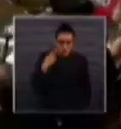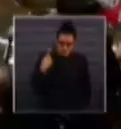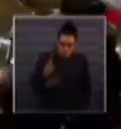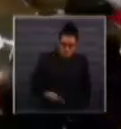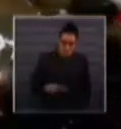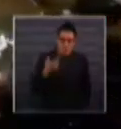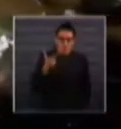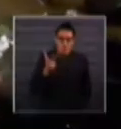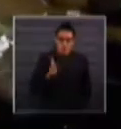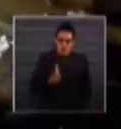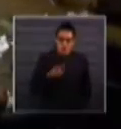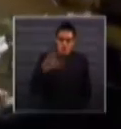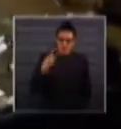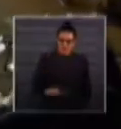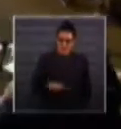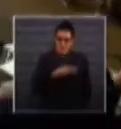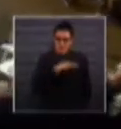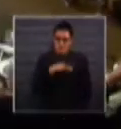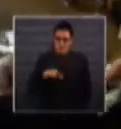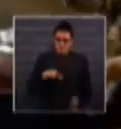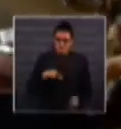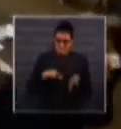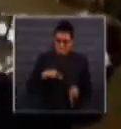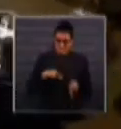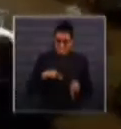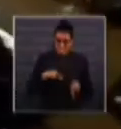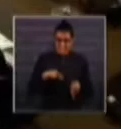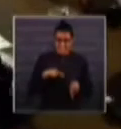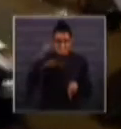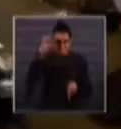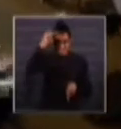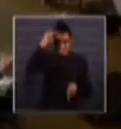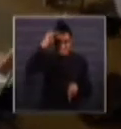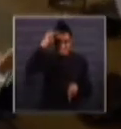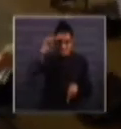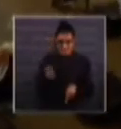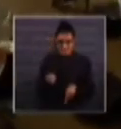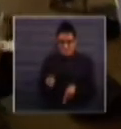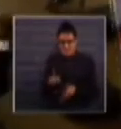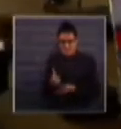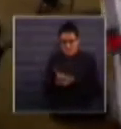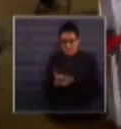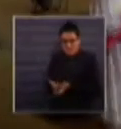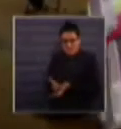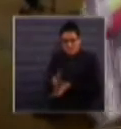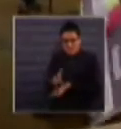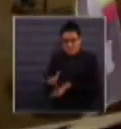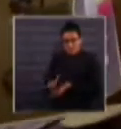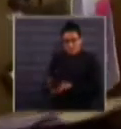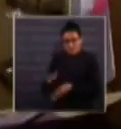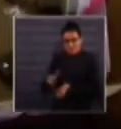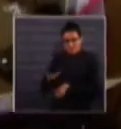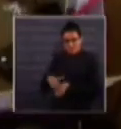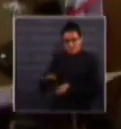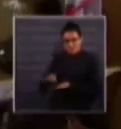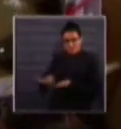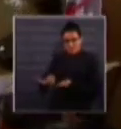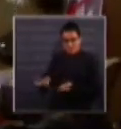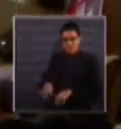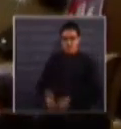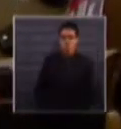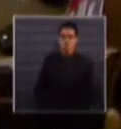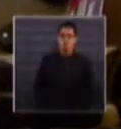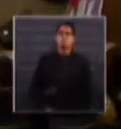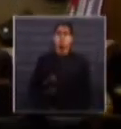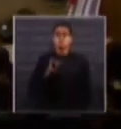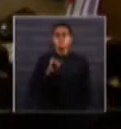gran... digamos, el gran reto para el Instituto Electoral del Estado de Guanajuato, al que le falta el segundo debate, de hacer algo mejor y